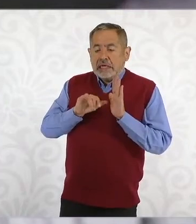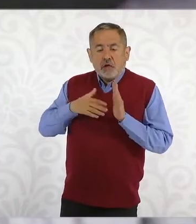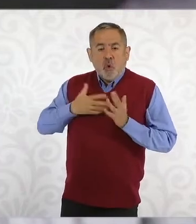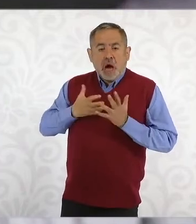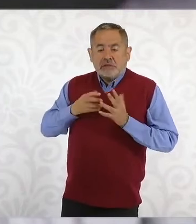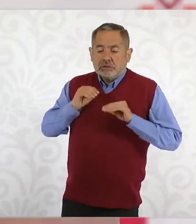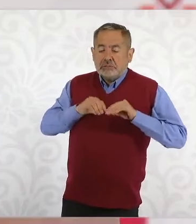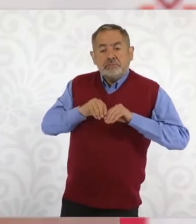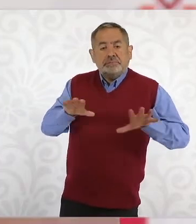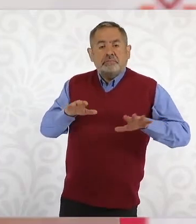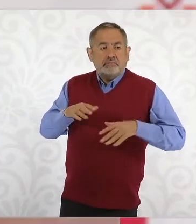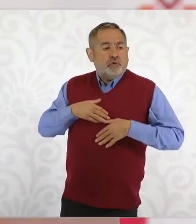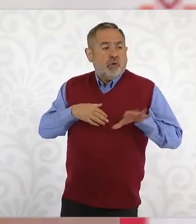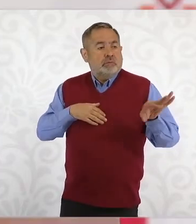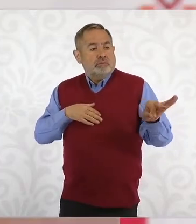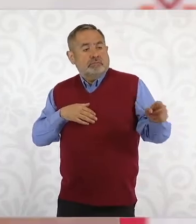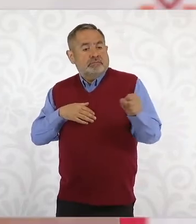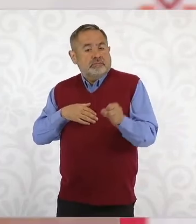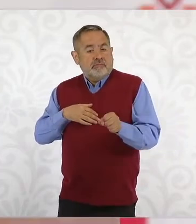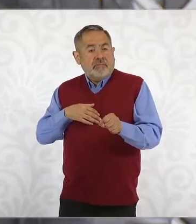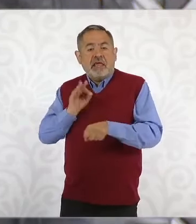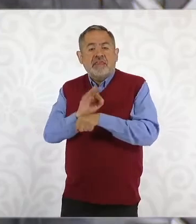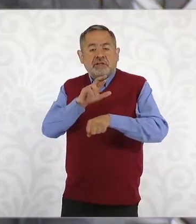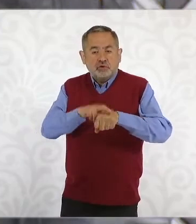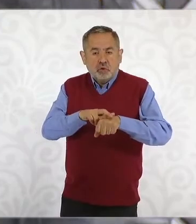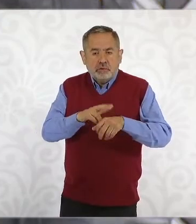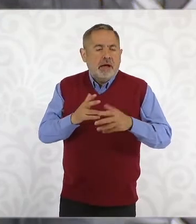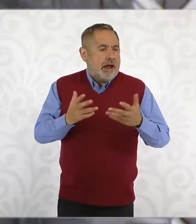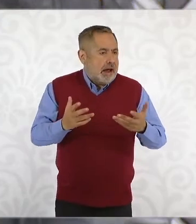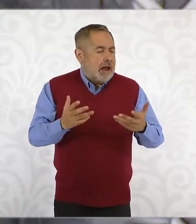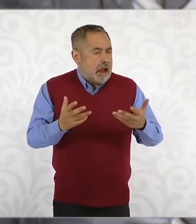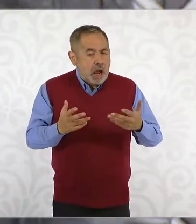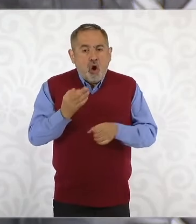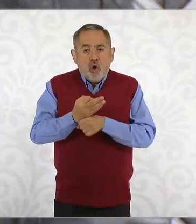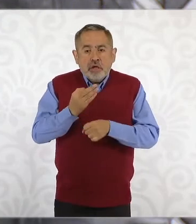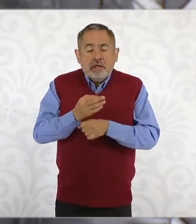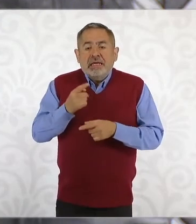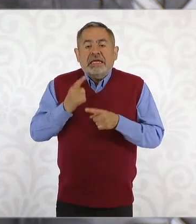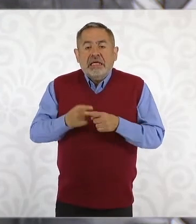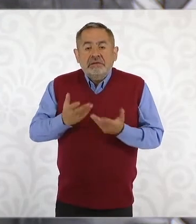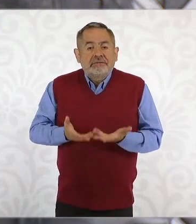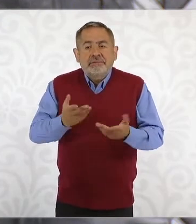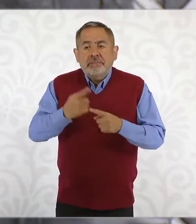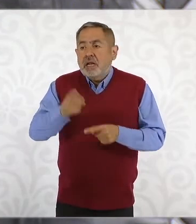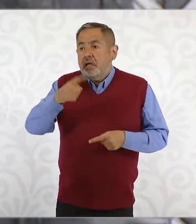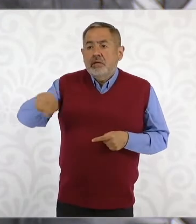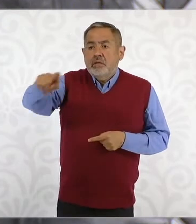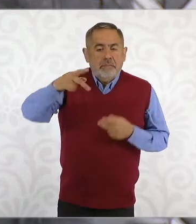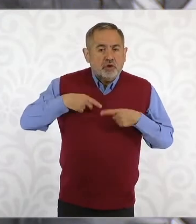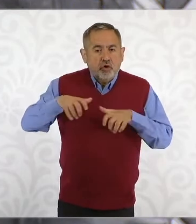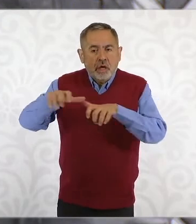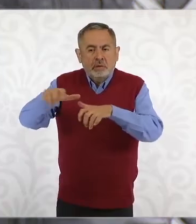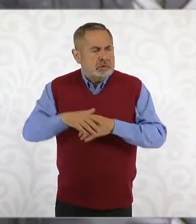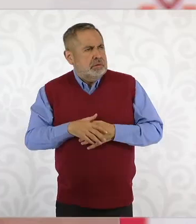De lo que se trata es poner a disposición de las audiencias un mecanismo para poder quejarte si consideras vulnerado alguno de tus